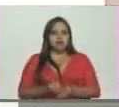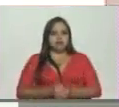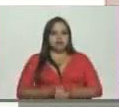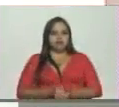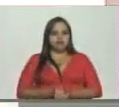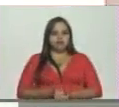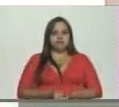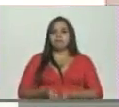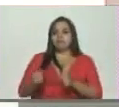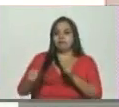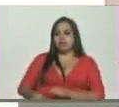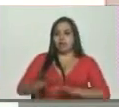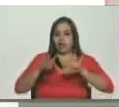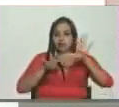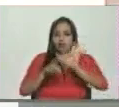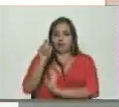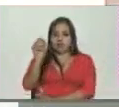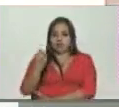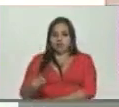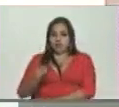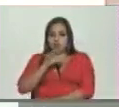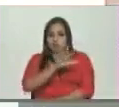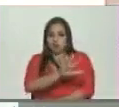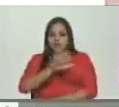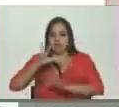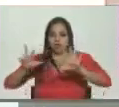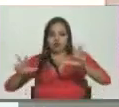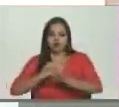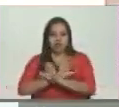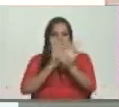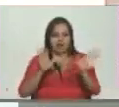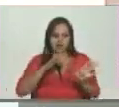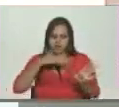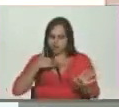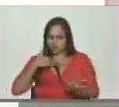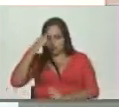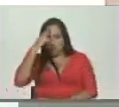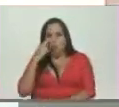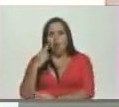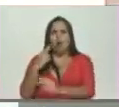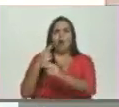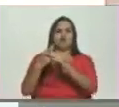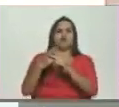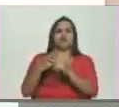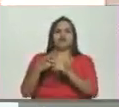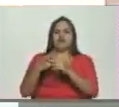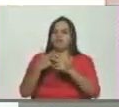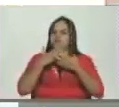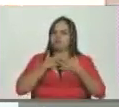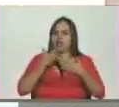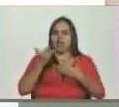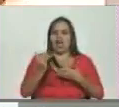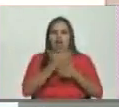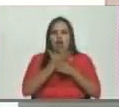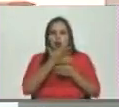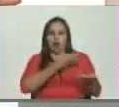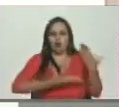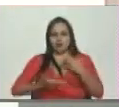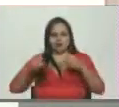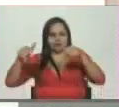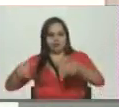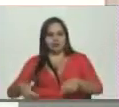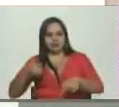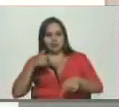las 9:58 de la mañana, de verdad complacidísimo, un honor haber compartido acá y que esté